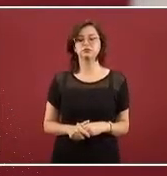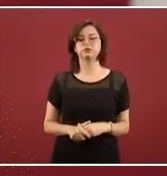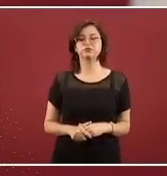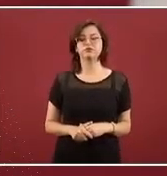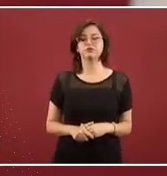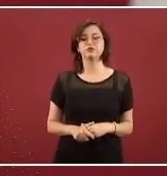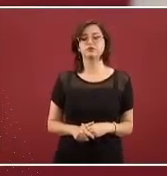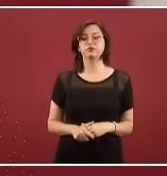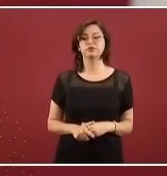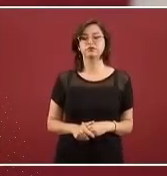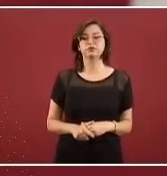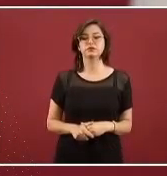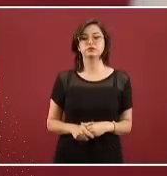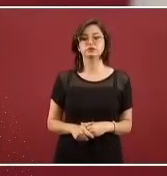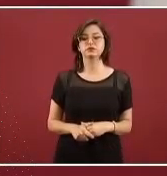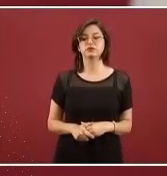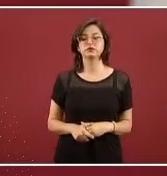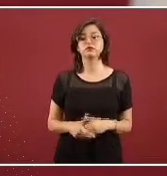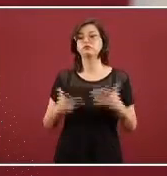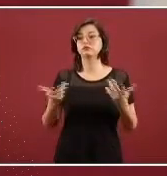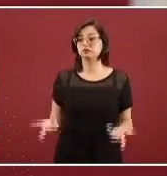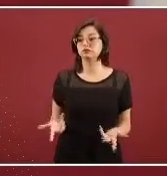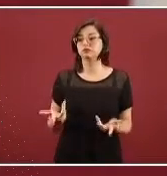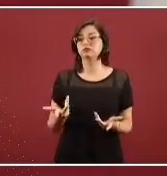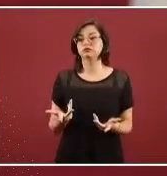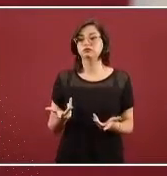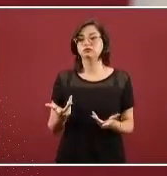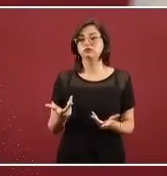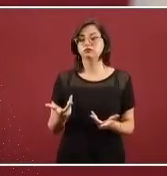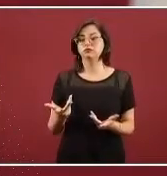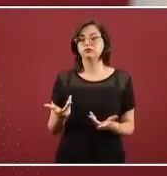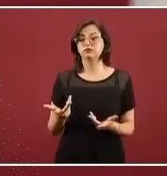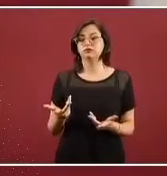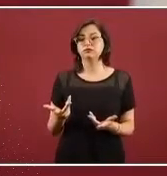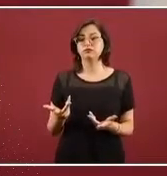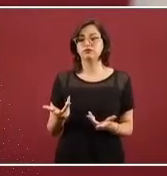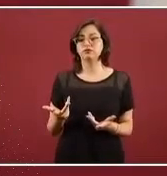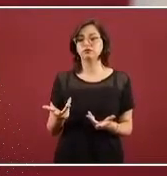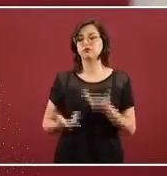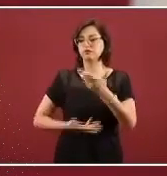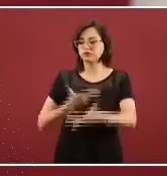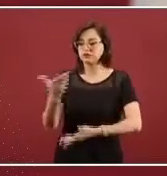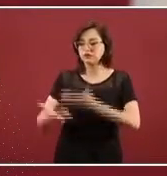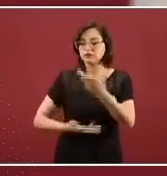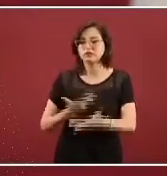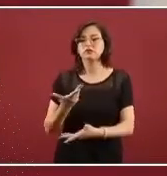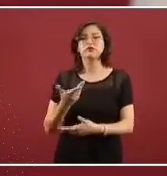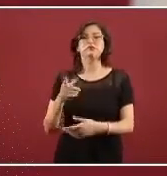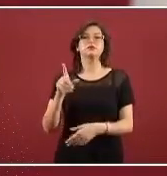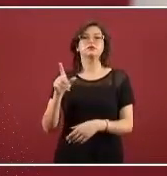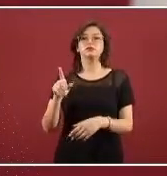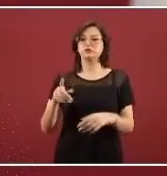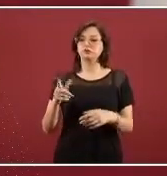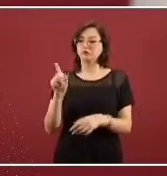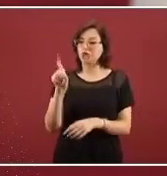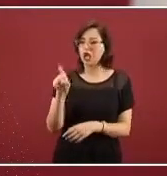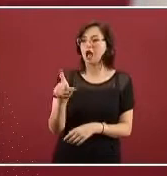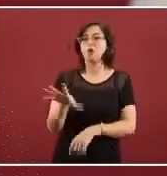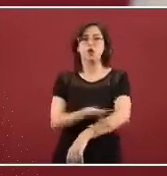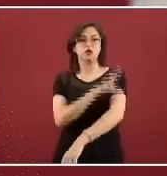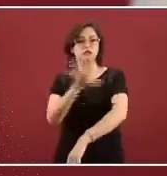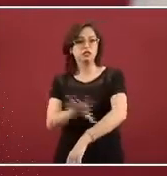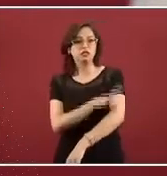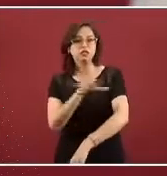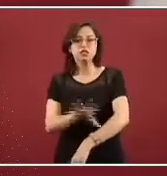la conservación y mantenimiento de la infraestructura crítica que asegura la producción y distribución de servicios indispensables, agua,